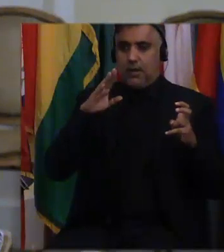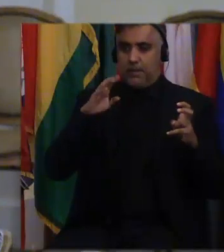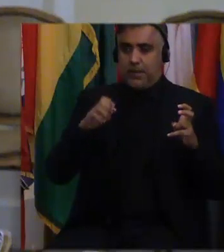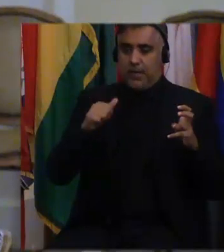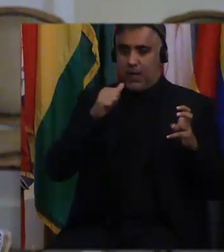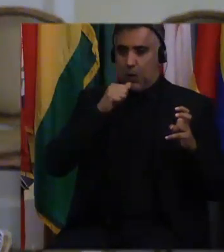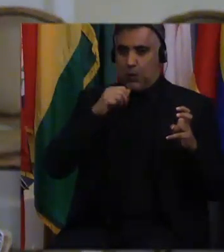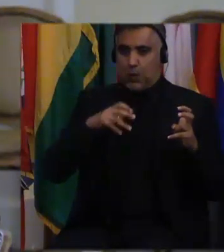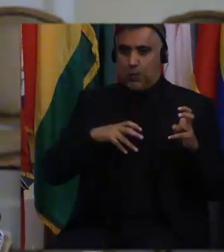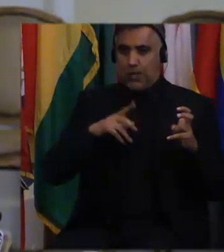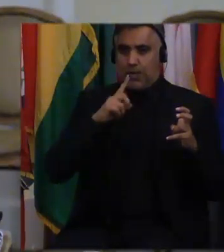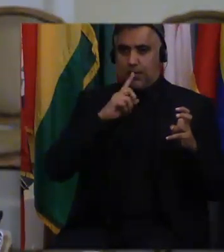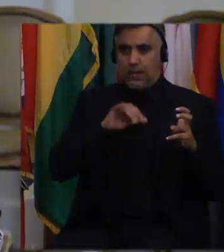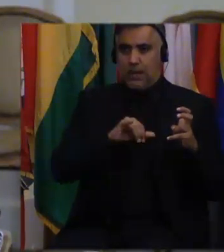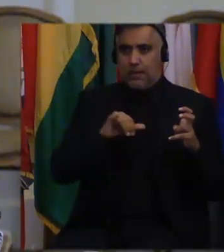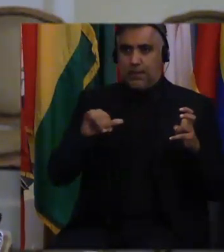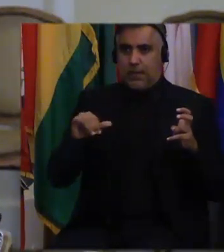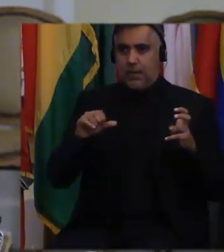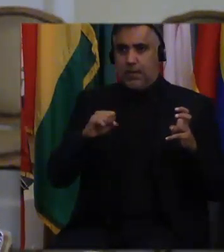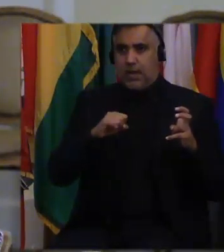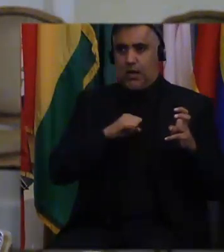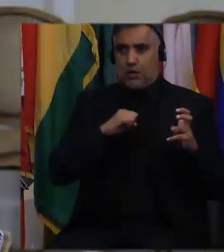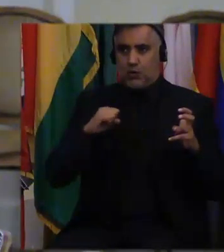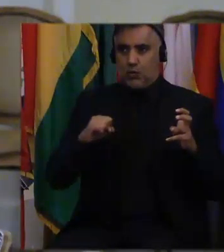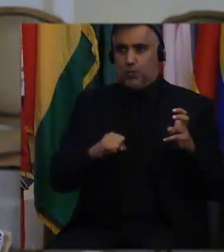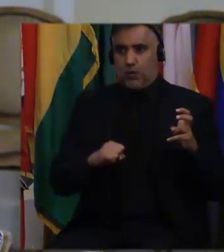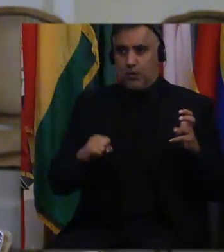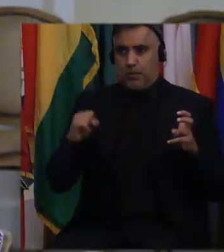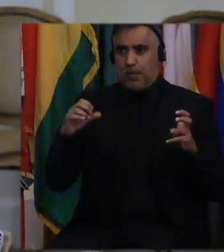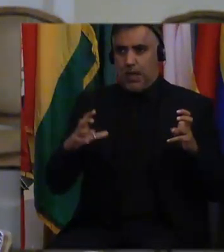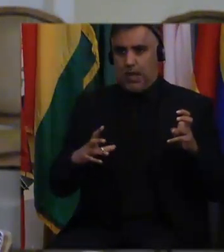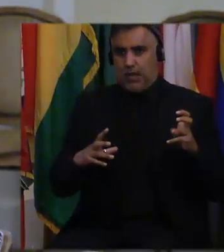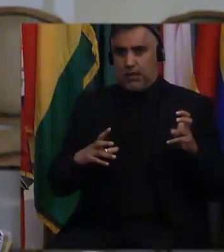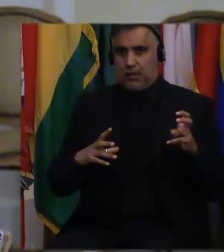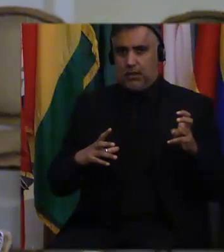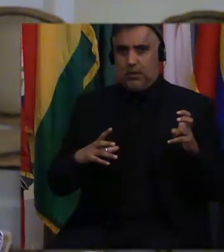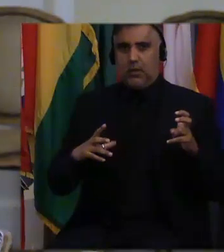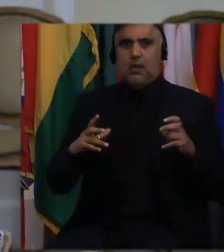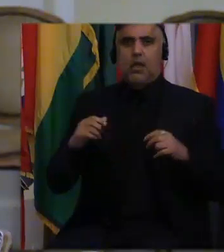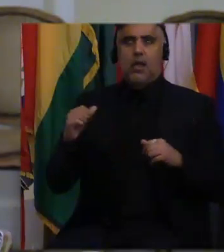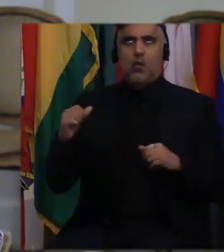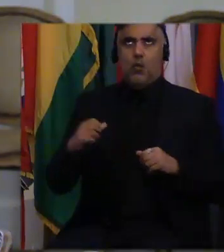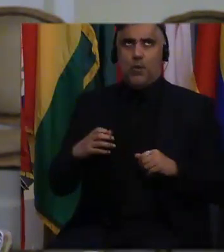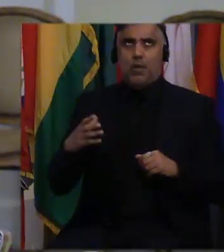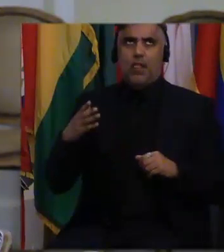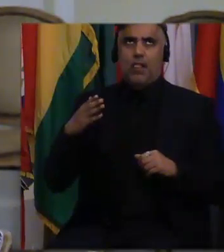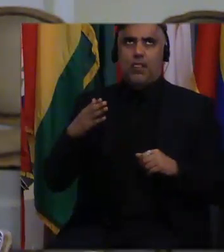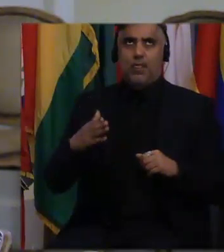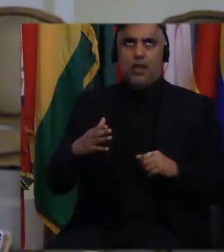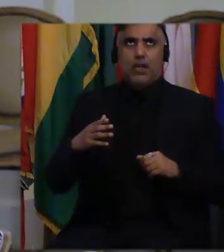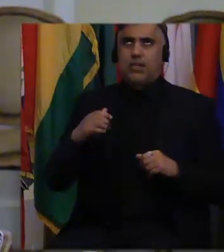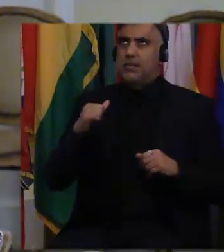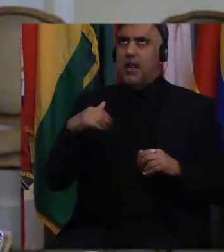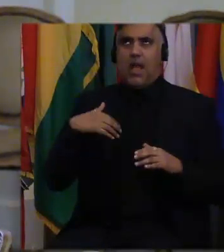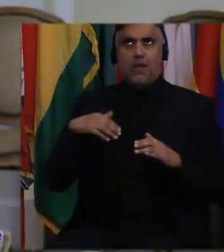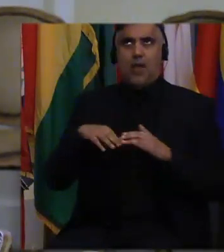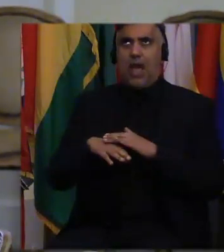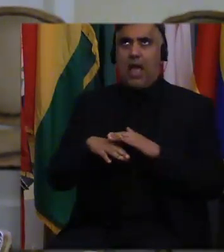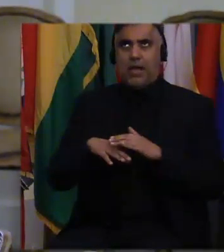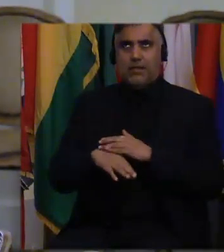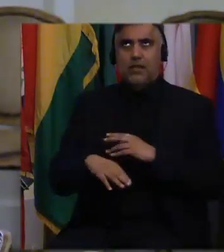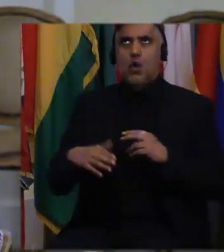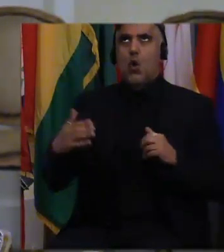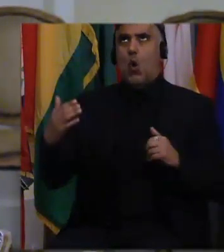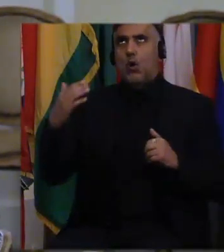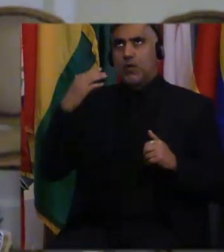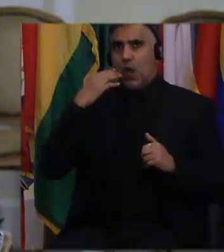es esto, yo no pude tener un diálogo porque las mujeres allá no tenían acceso, no tenían conocimiento, ellas no tienen conocimiento